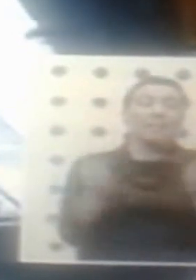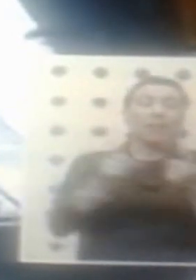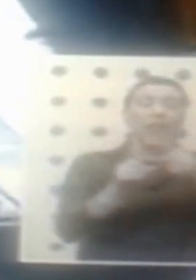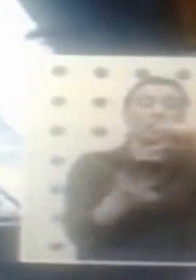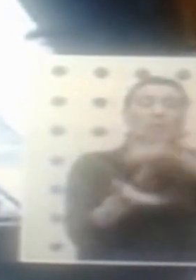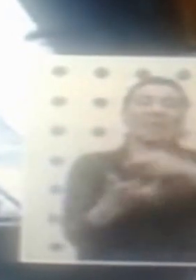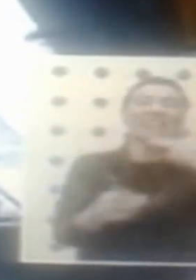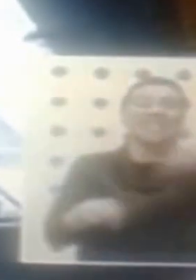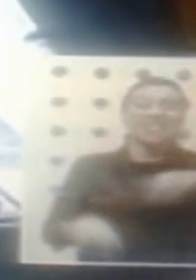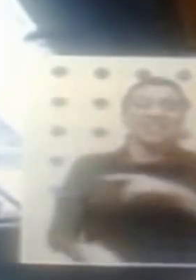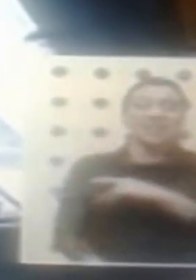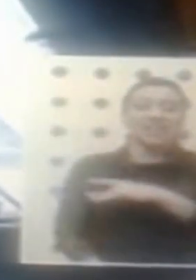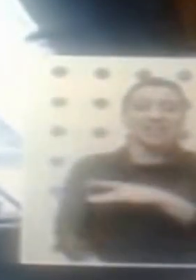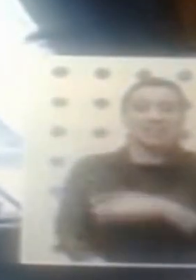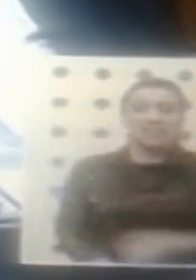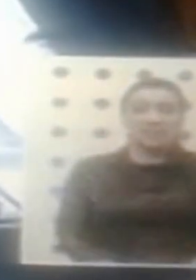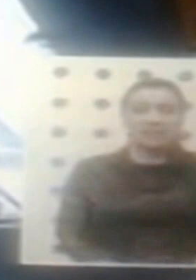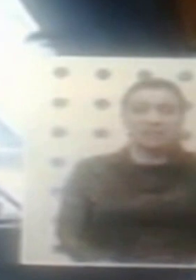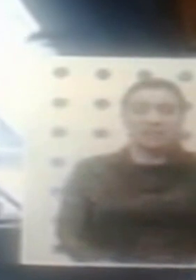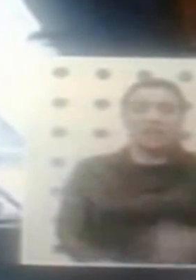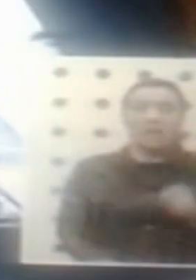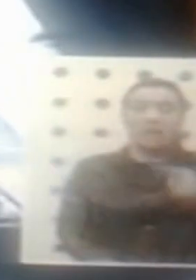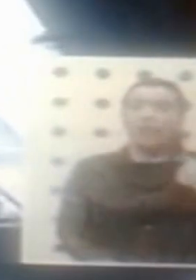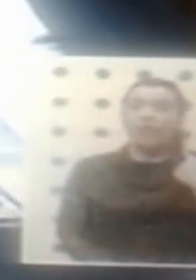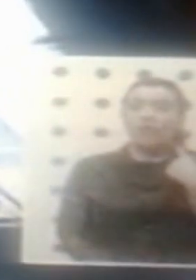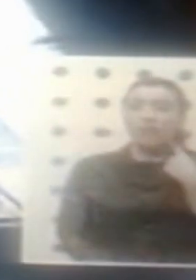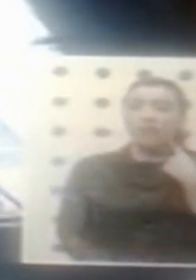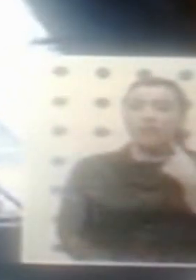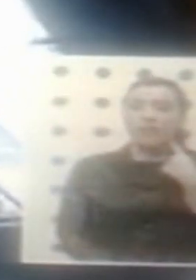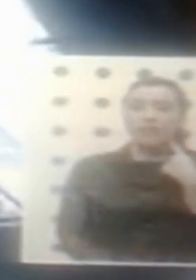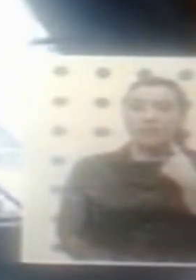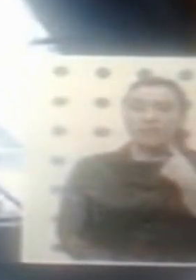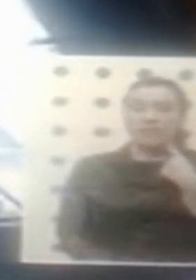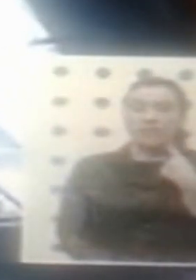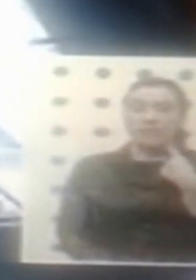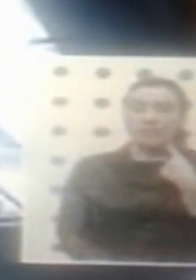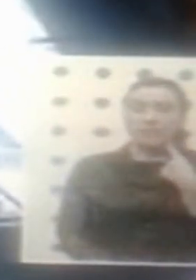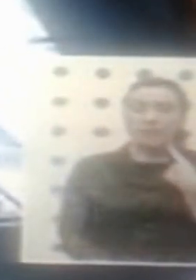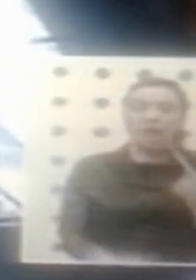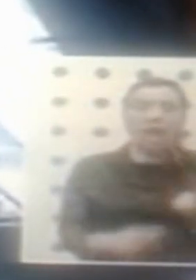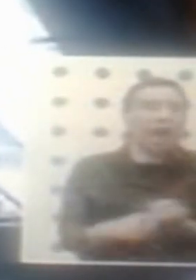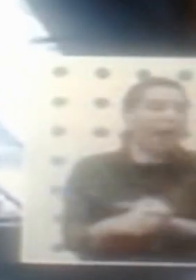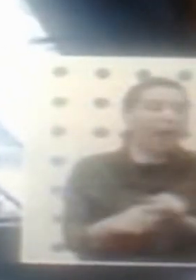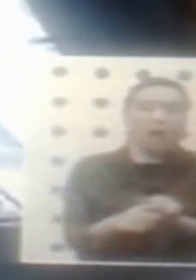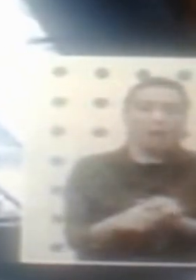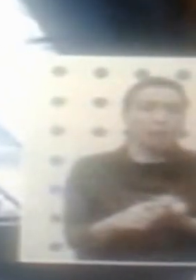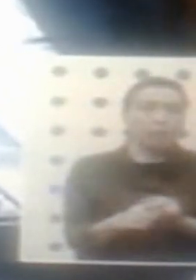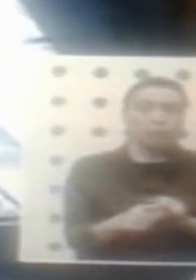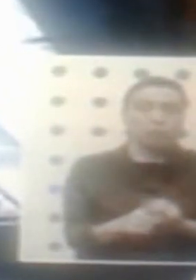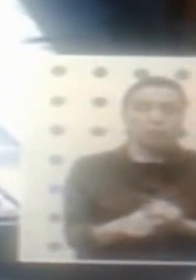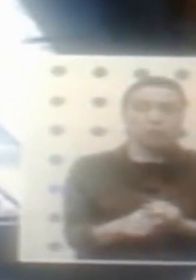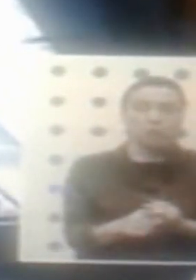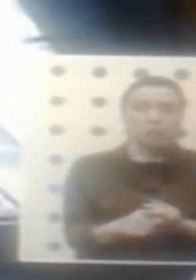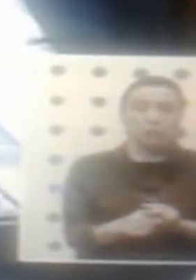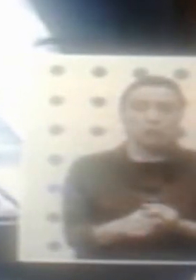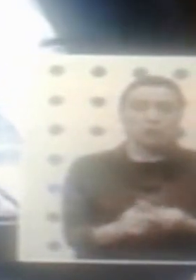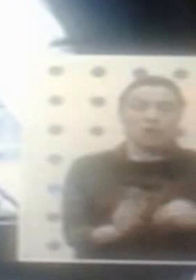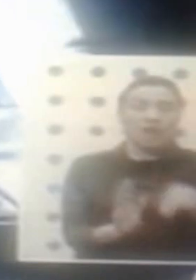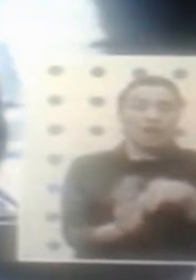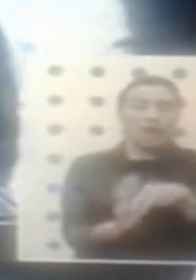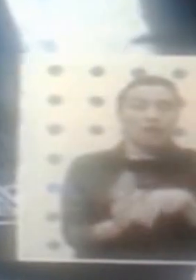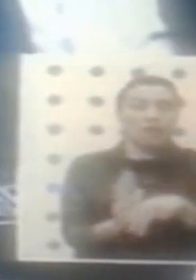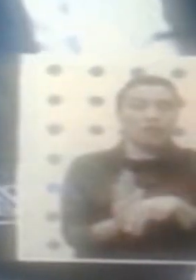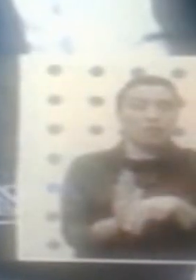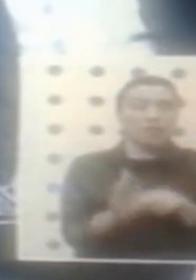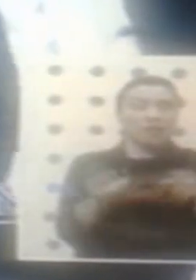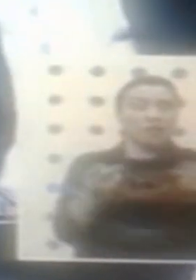Chile. Los que están siendo víctimas de abusos de todo tipo. La norma que regula